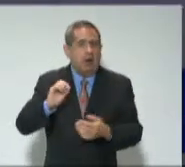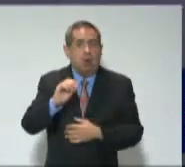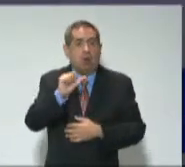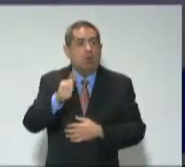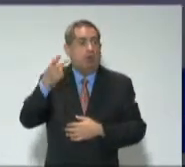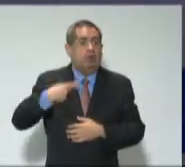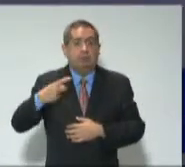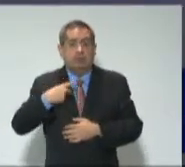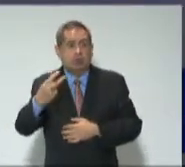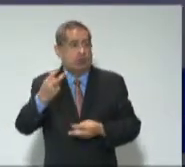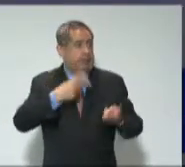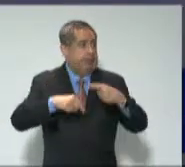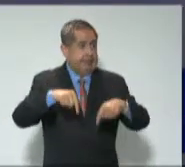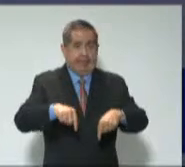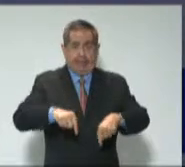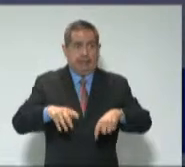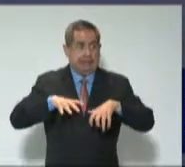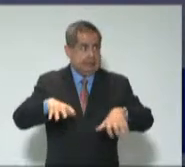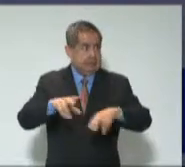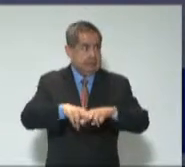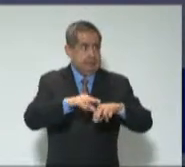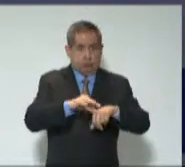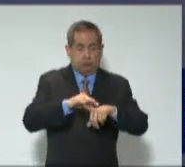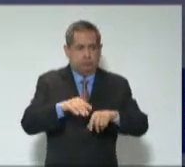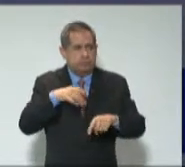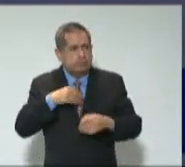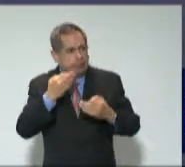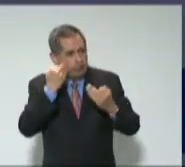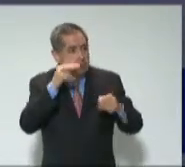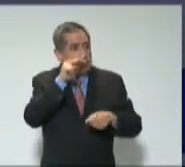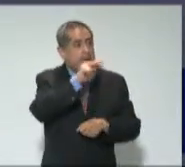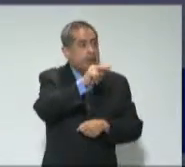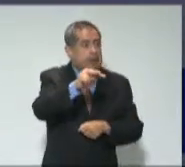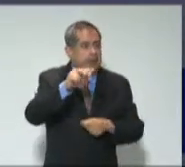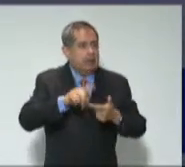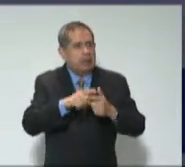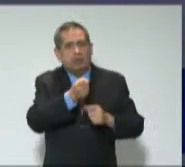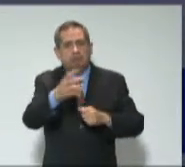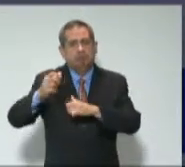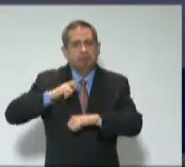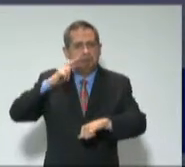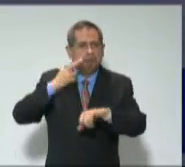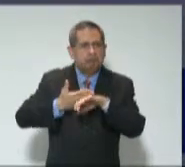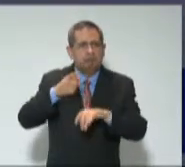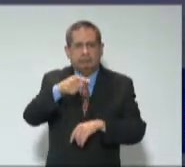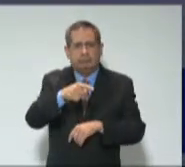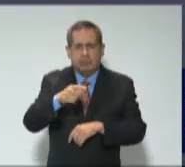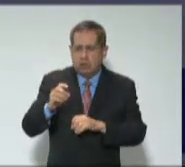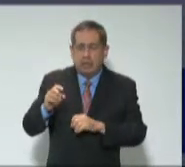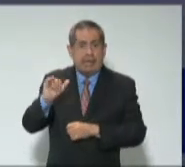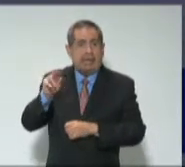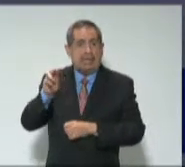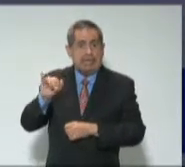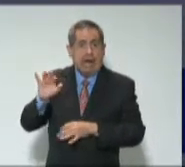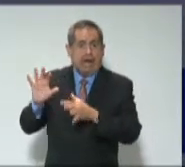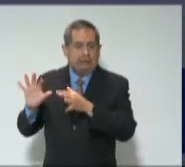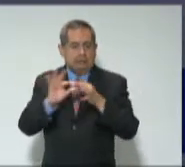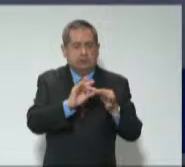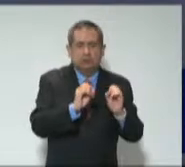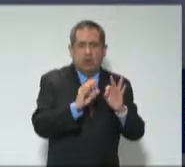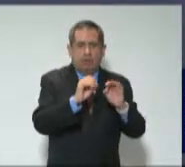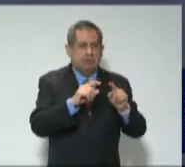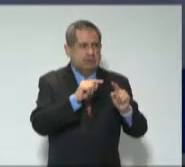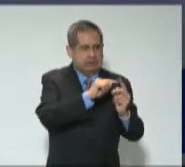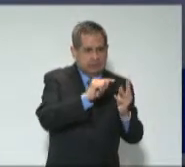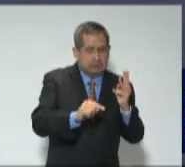acompañan hoy aquí presentes y distingo la presencia de los titulares de unidades de de transparencia del los